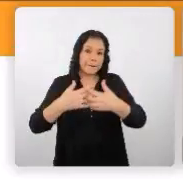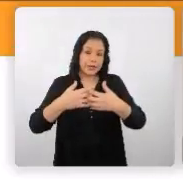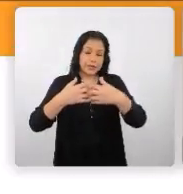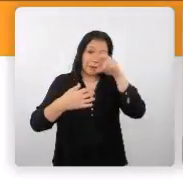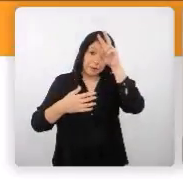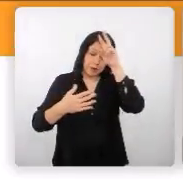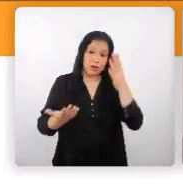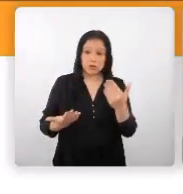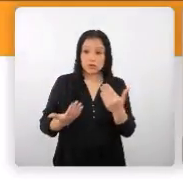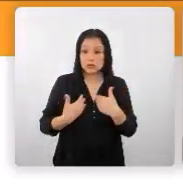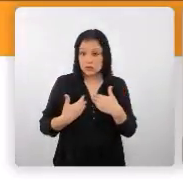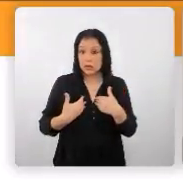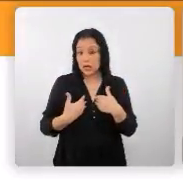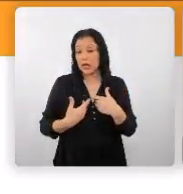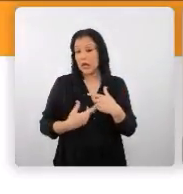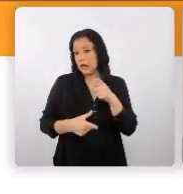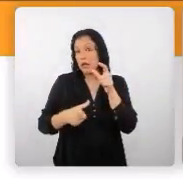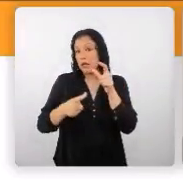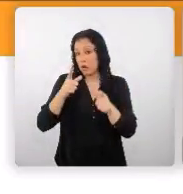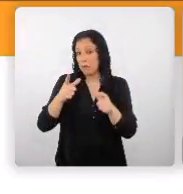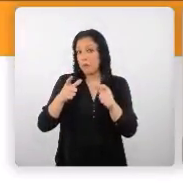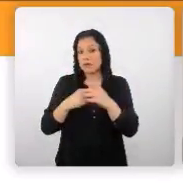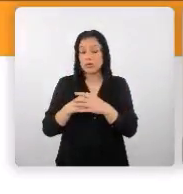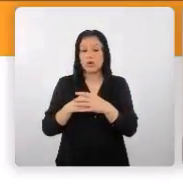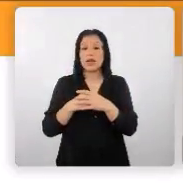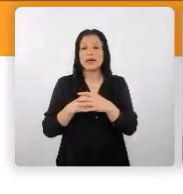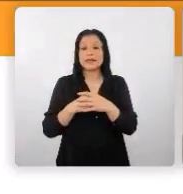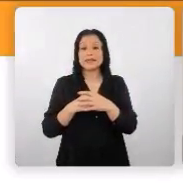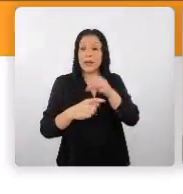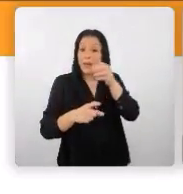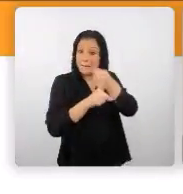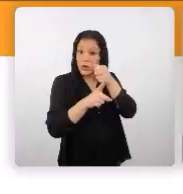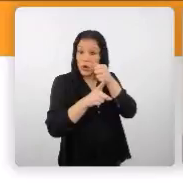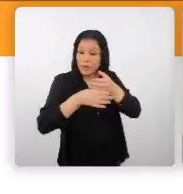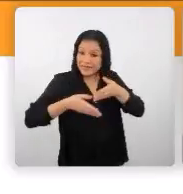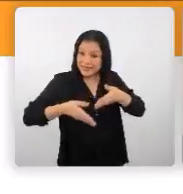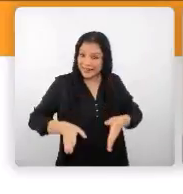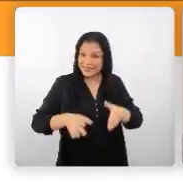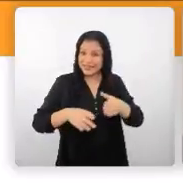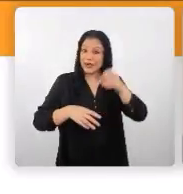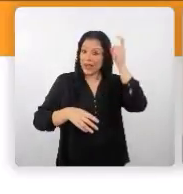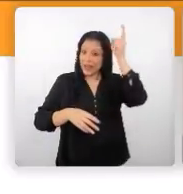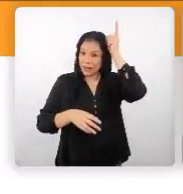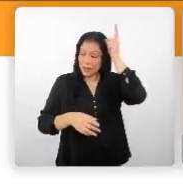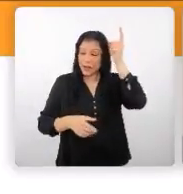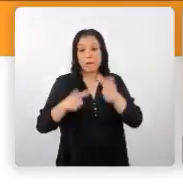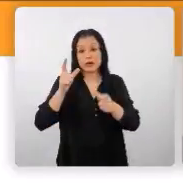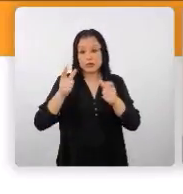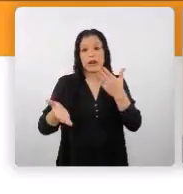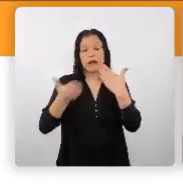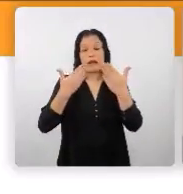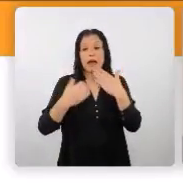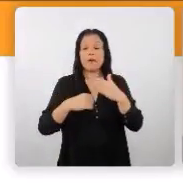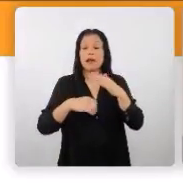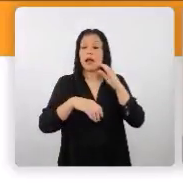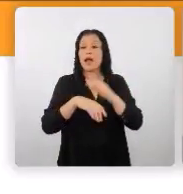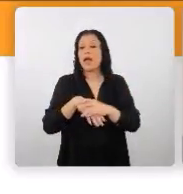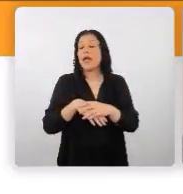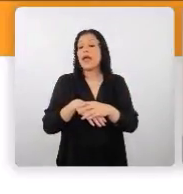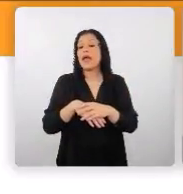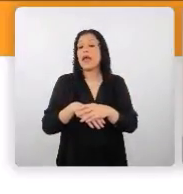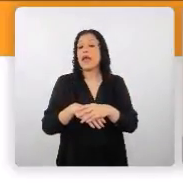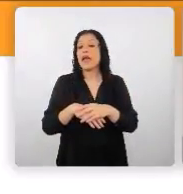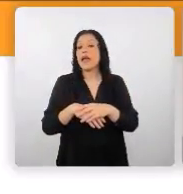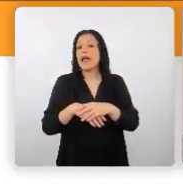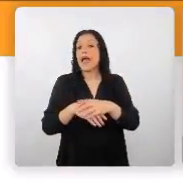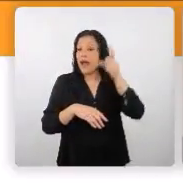cuenta con personal de nacionalidad alemana o cuenta con personal que hable alemán y que esté familiarizado con